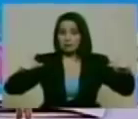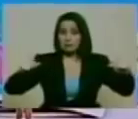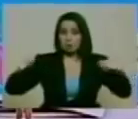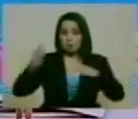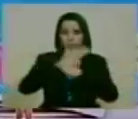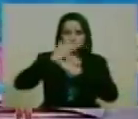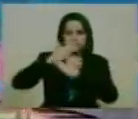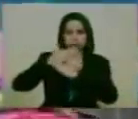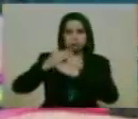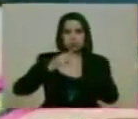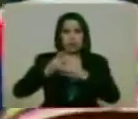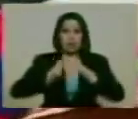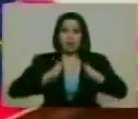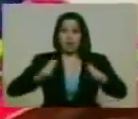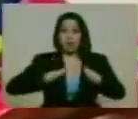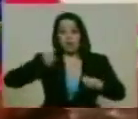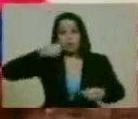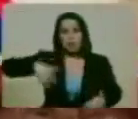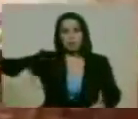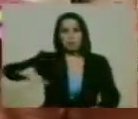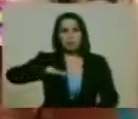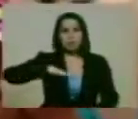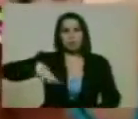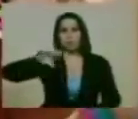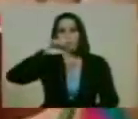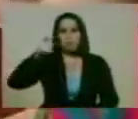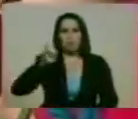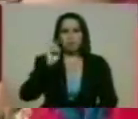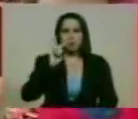¡Que viva el pueblo guayú!